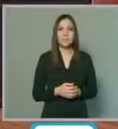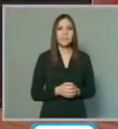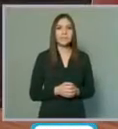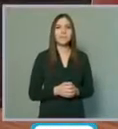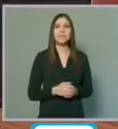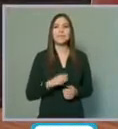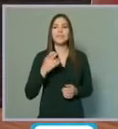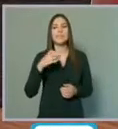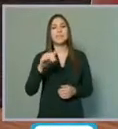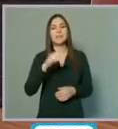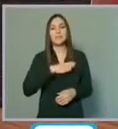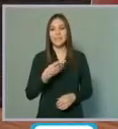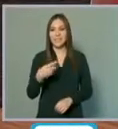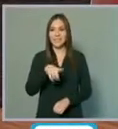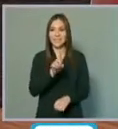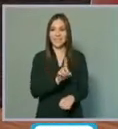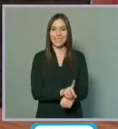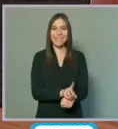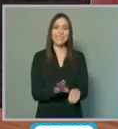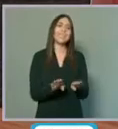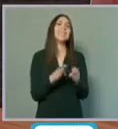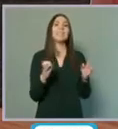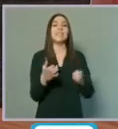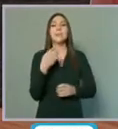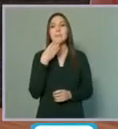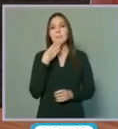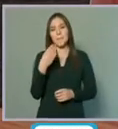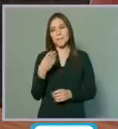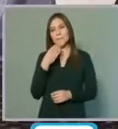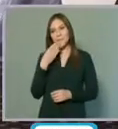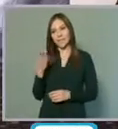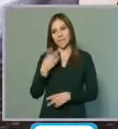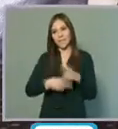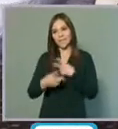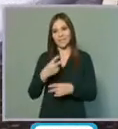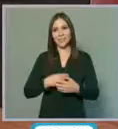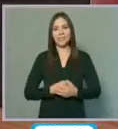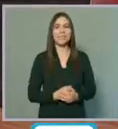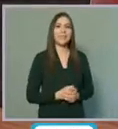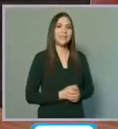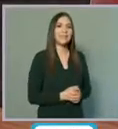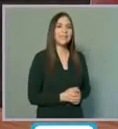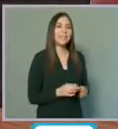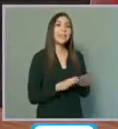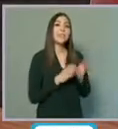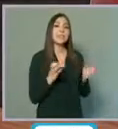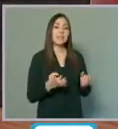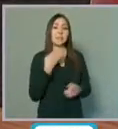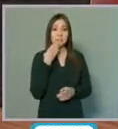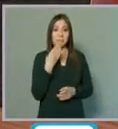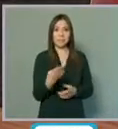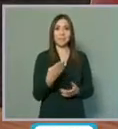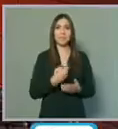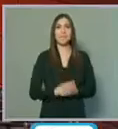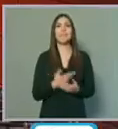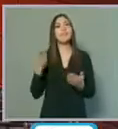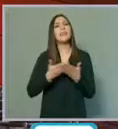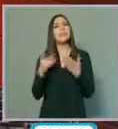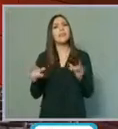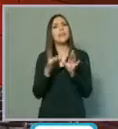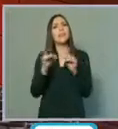Chema Serralde, buenos días. ¿Cómo estás tú? Muy bien. Bienvenido. ¿Cómo va? Pues, Oye, nos traes un va, tema va.